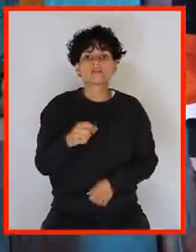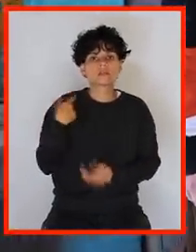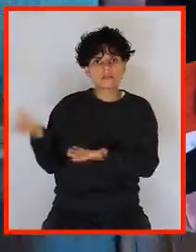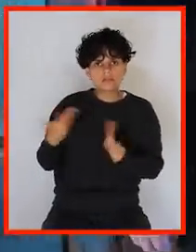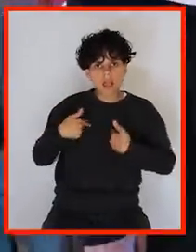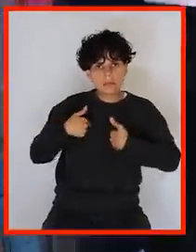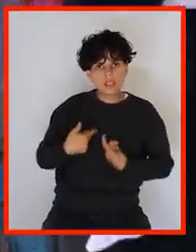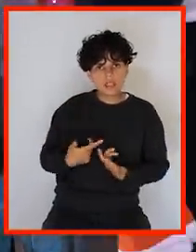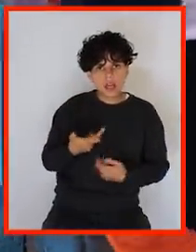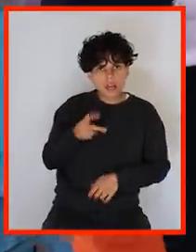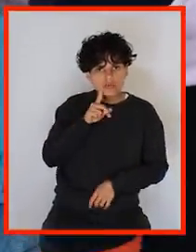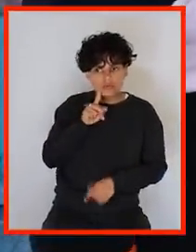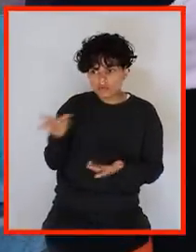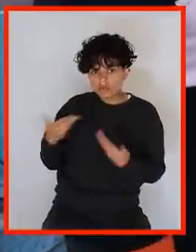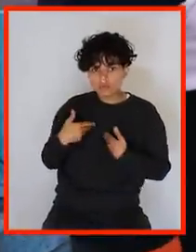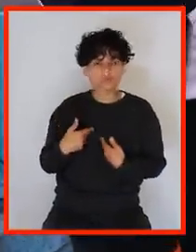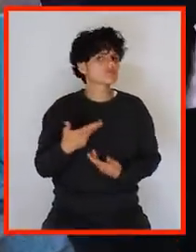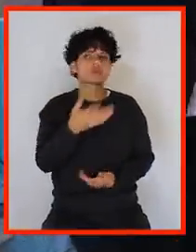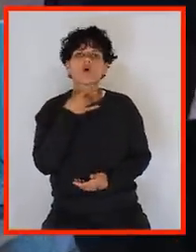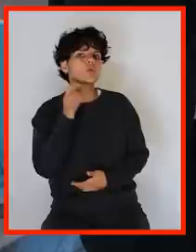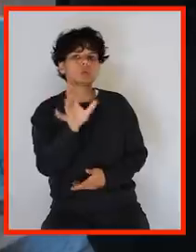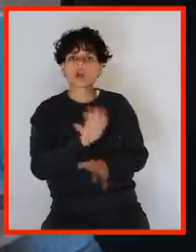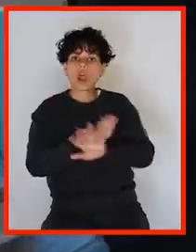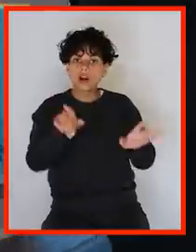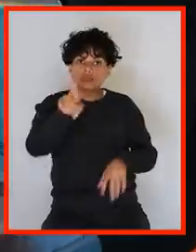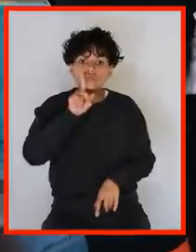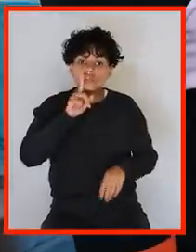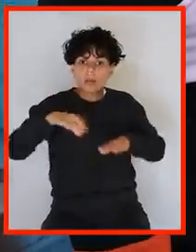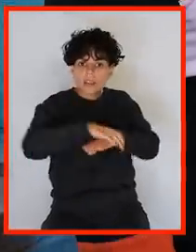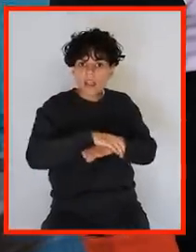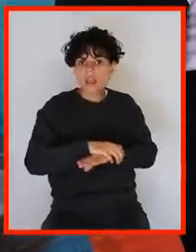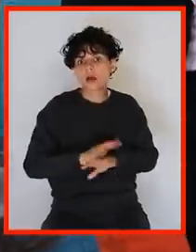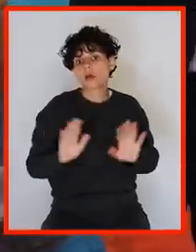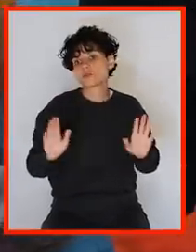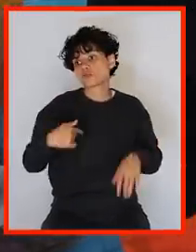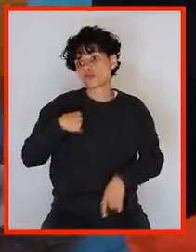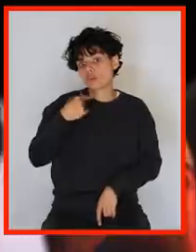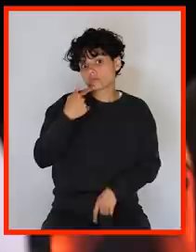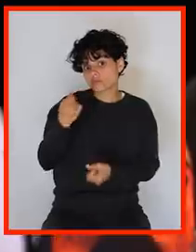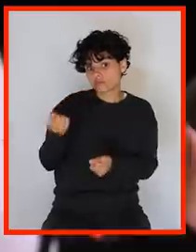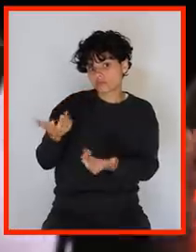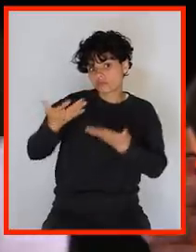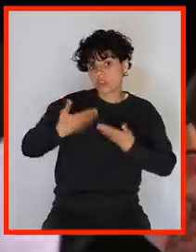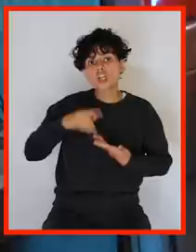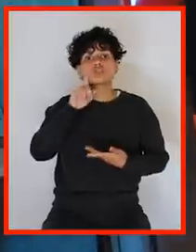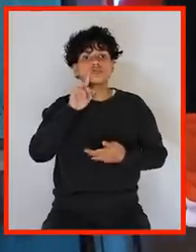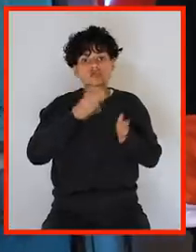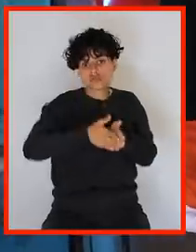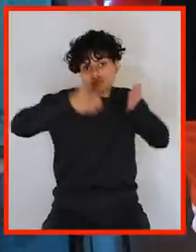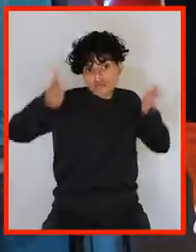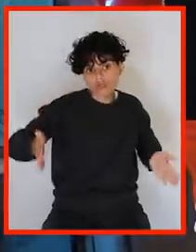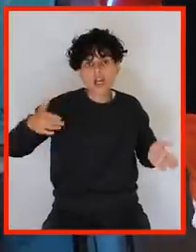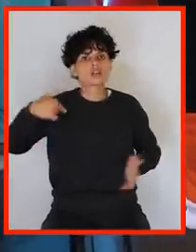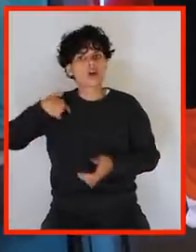invitado, ¿no? Compadre, lo que usted quiera. Vaya. ¿Quiere una circa? Yo soy 50 y algo, como te dije. Sí, pues se la mueve al